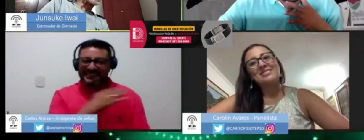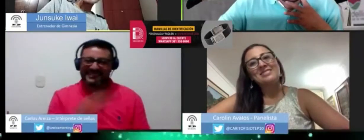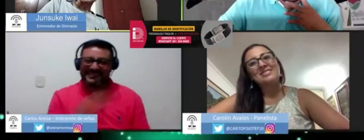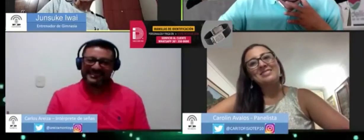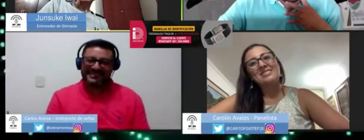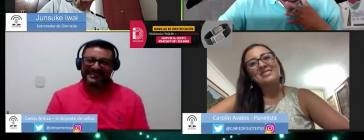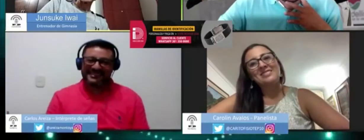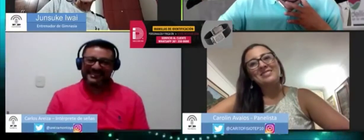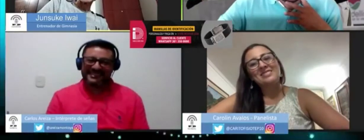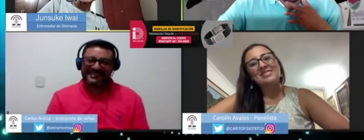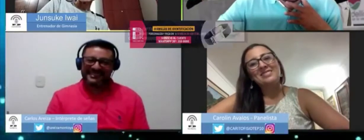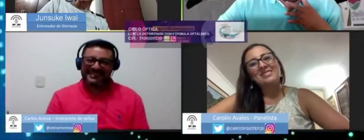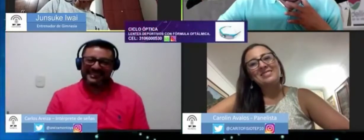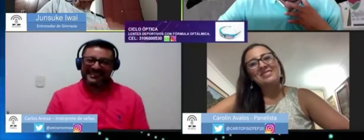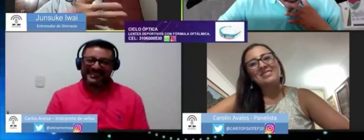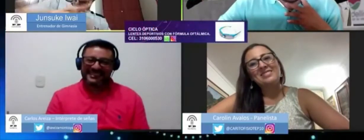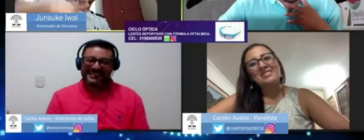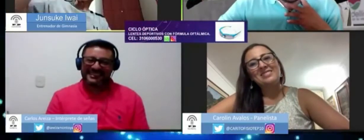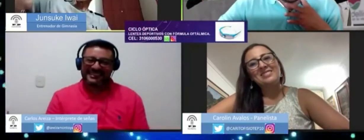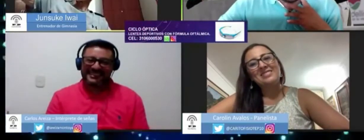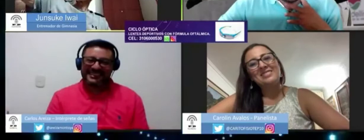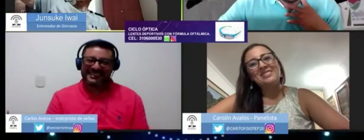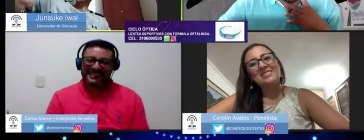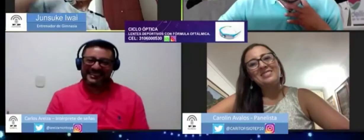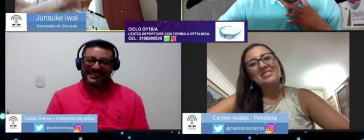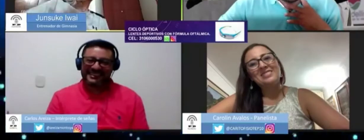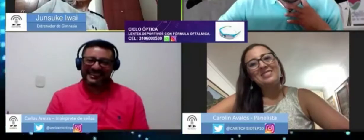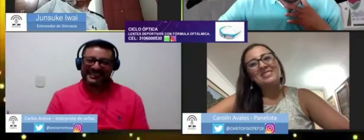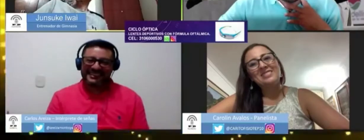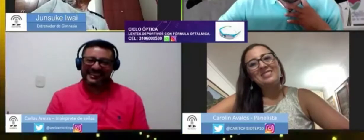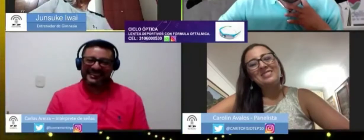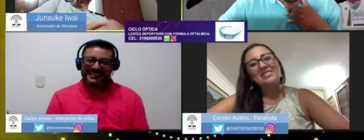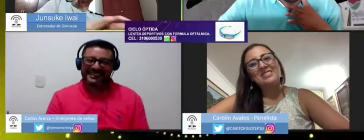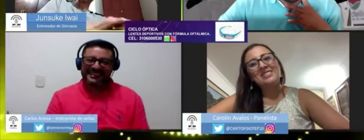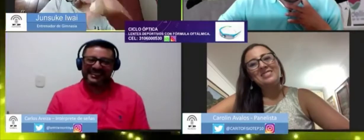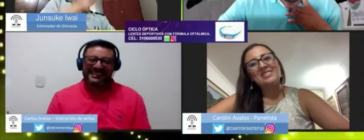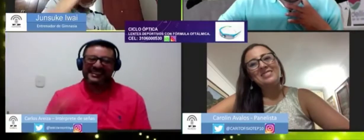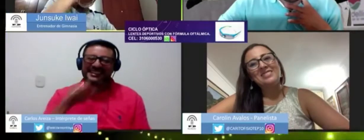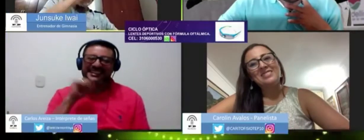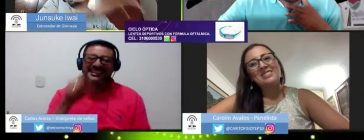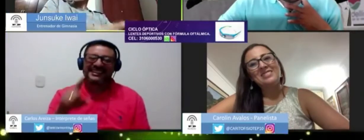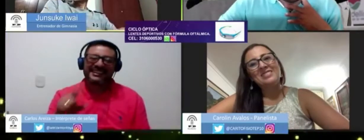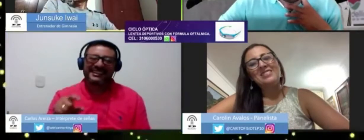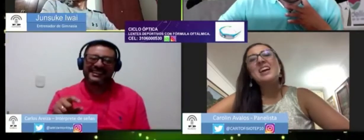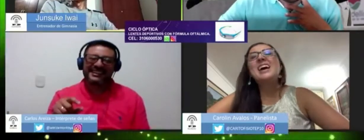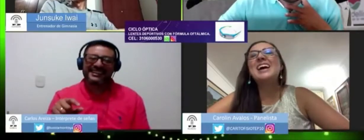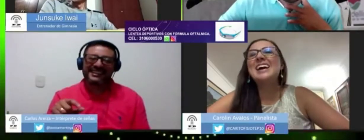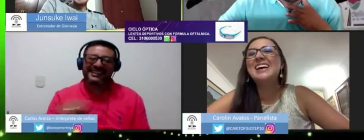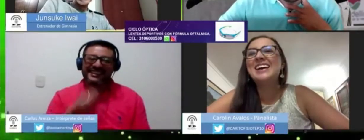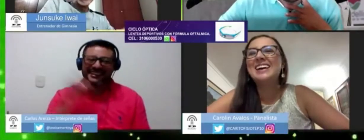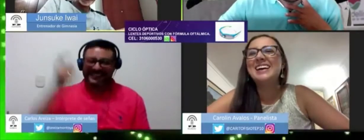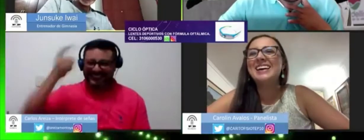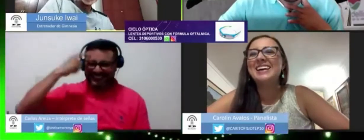me acuerdo. Me hubiera preguntado, craneaba más.